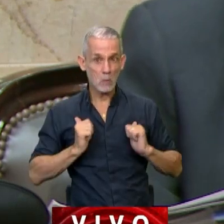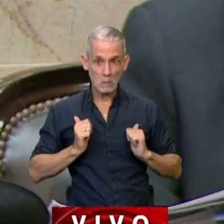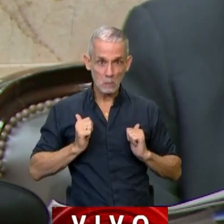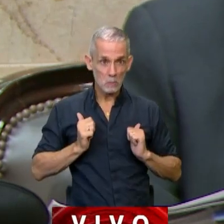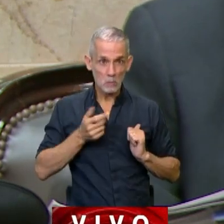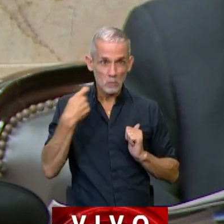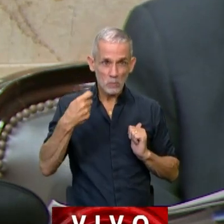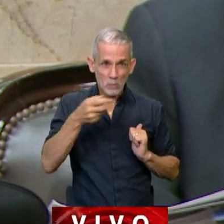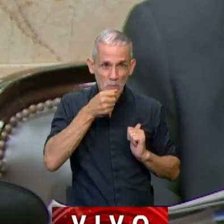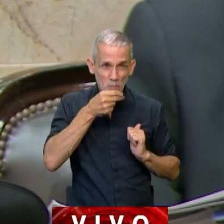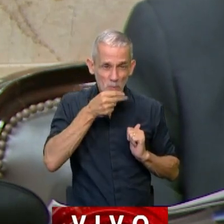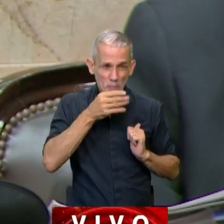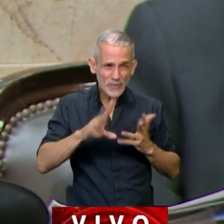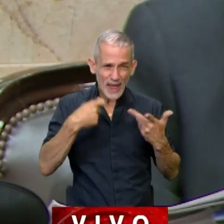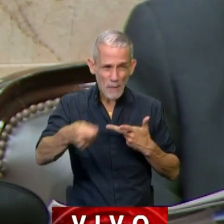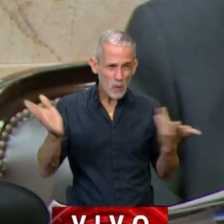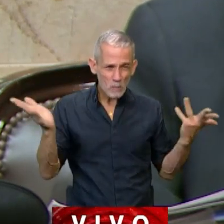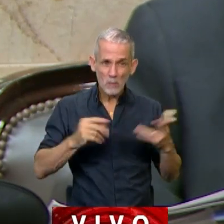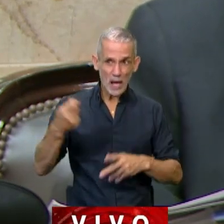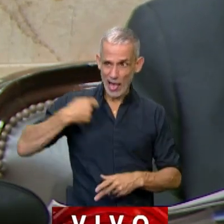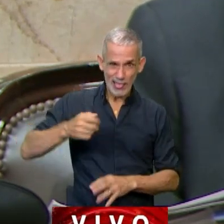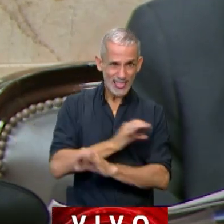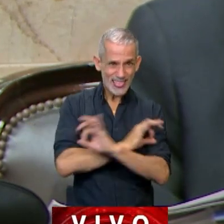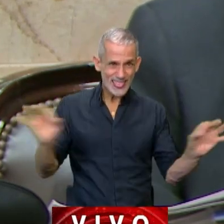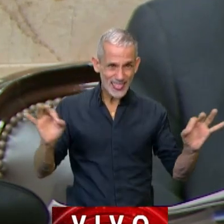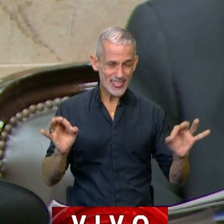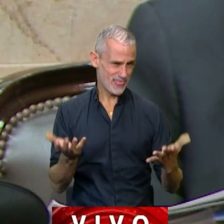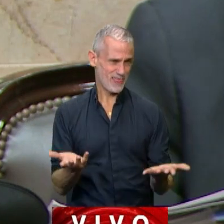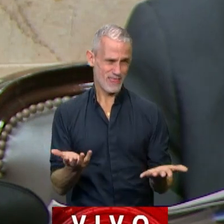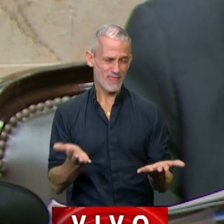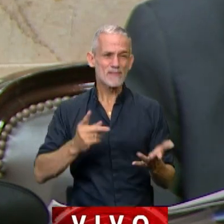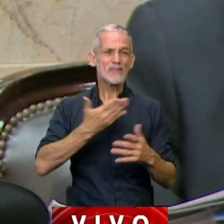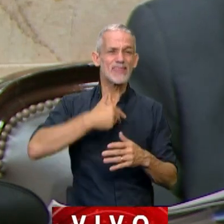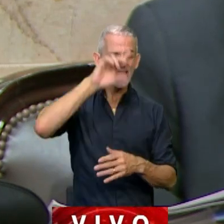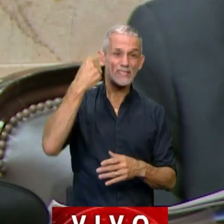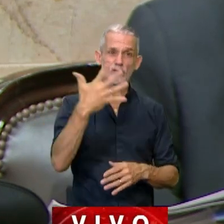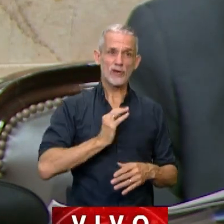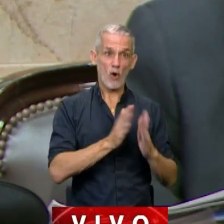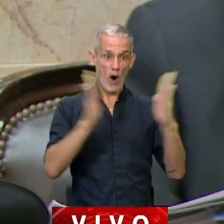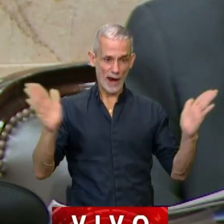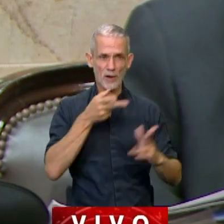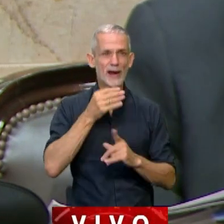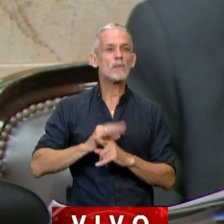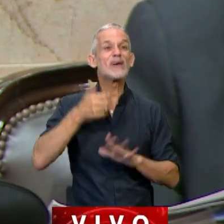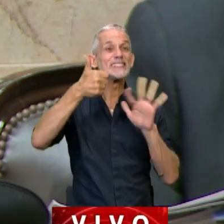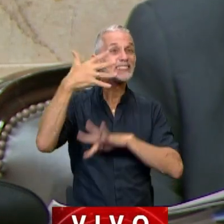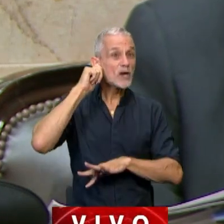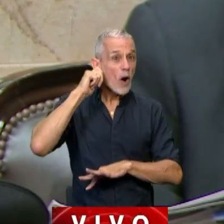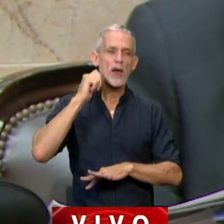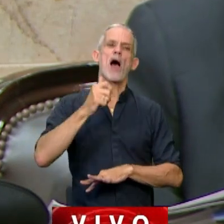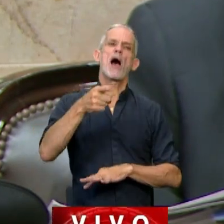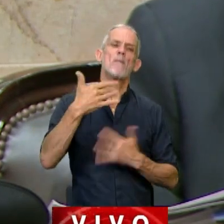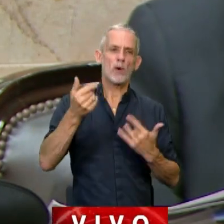ningún tipo de aporte de nada no van a recibir ningún sostén De nada durante cinco años porque recién a los 65